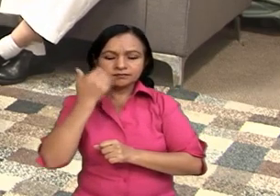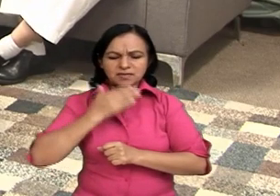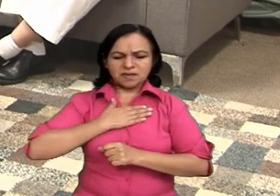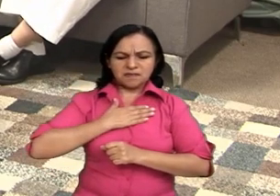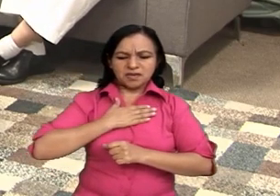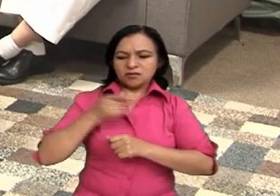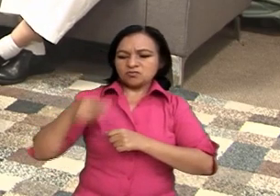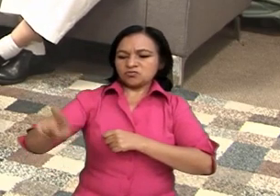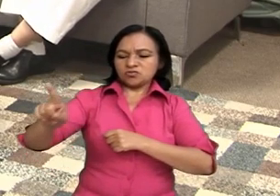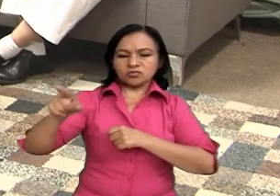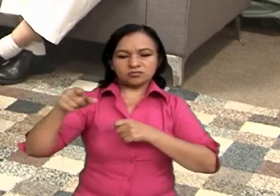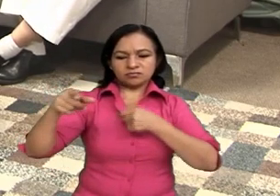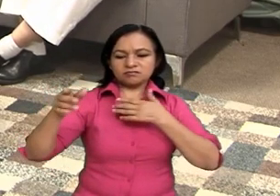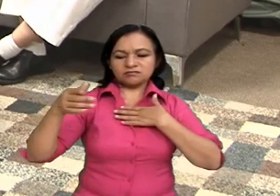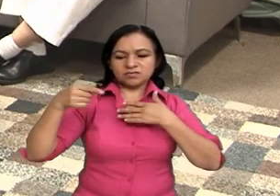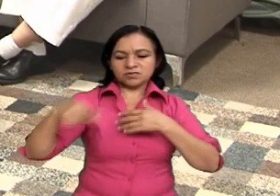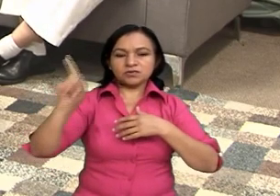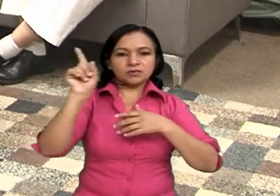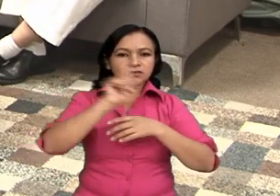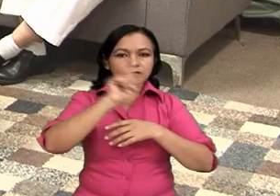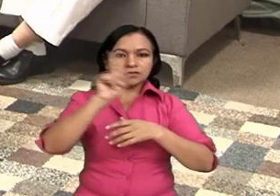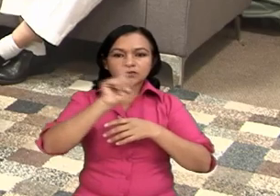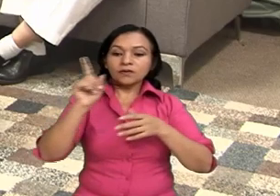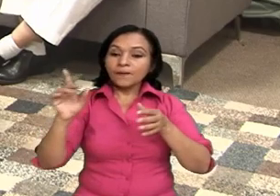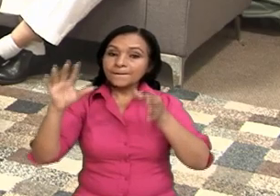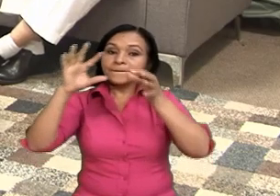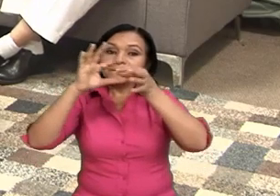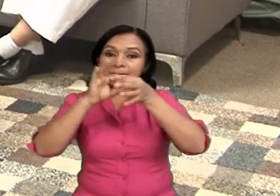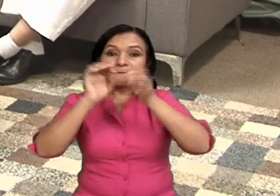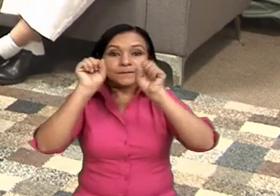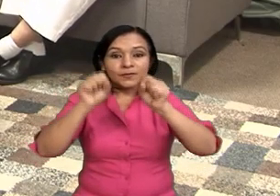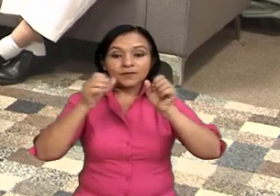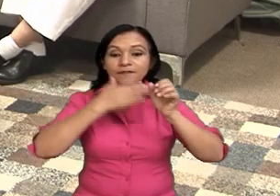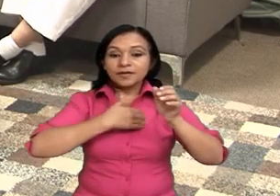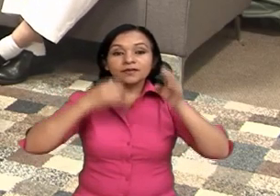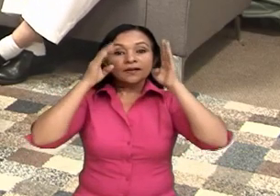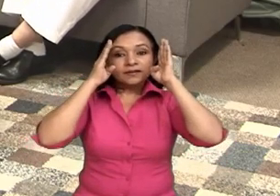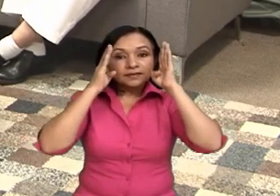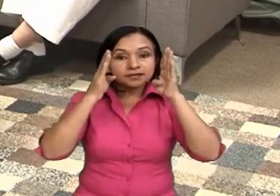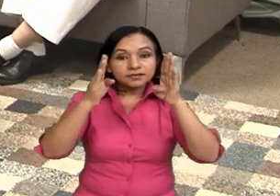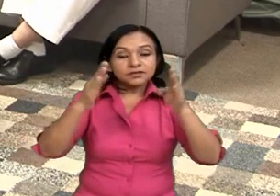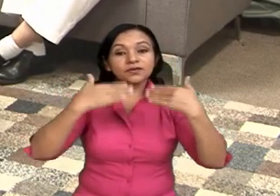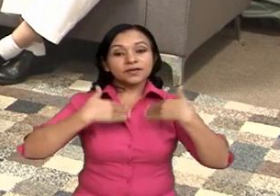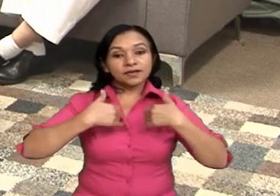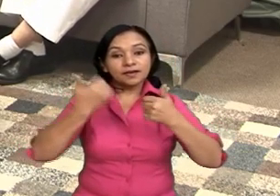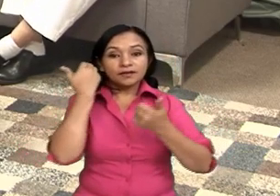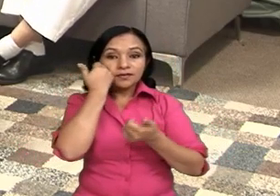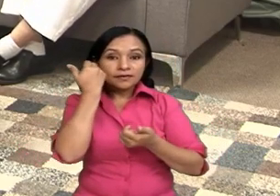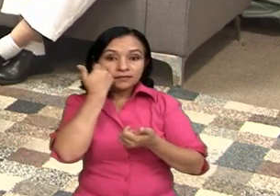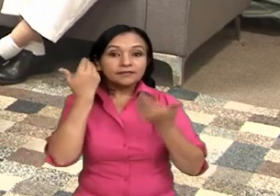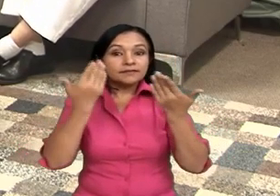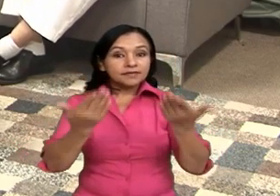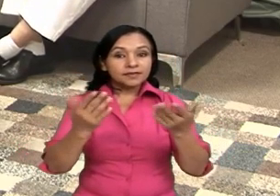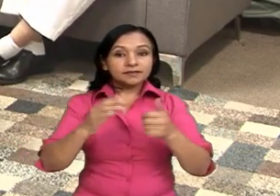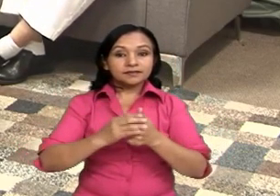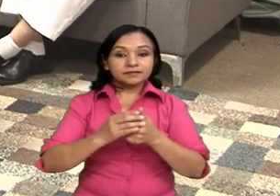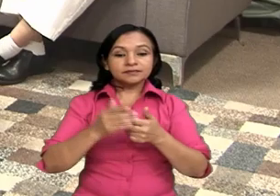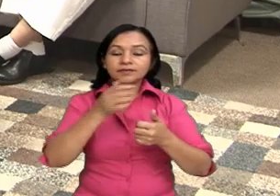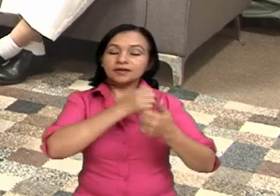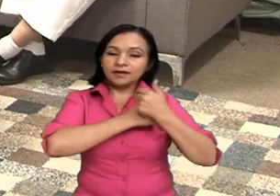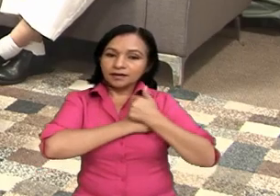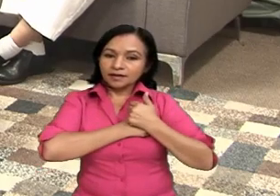tuyo, sino al revés. Juntémonos para poder dar una calidad de atención, para que le demos